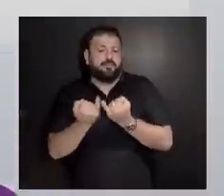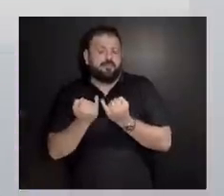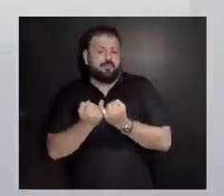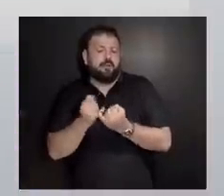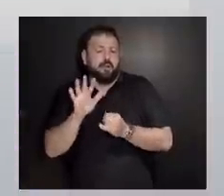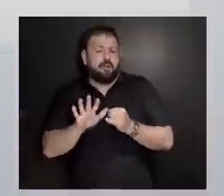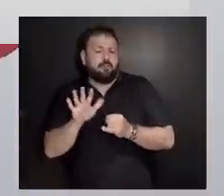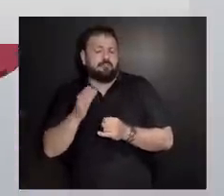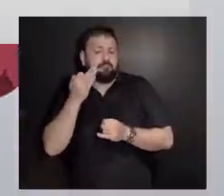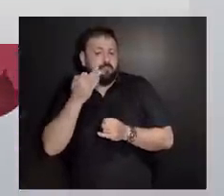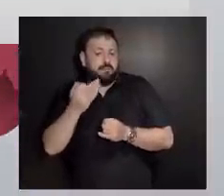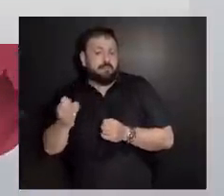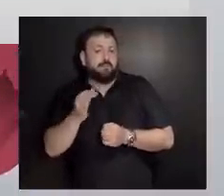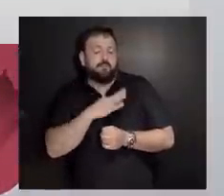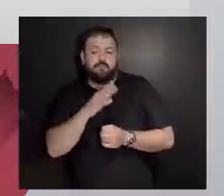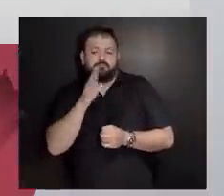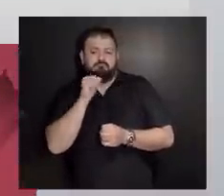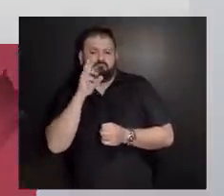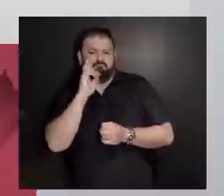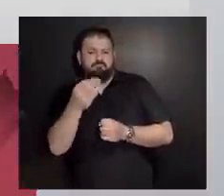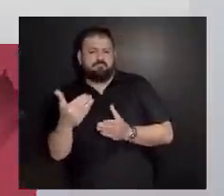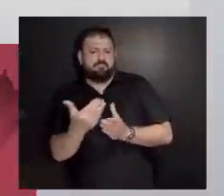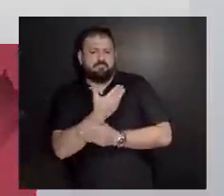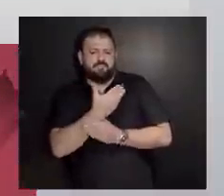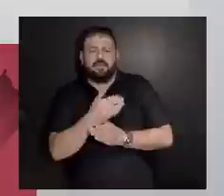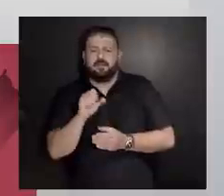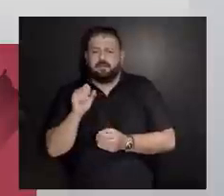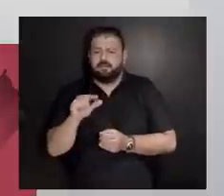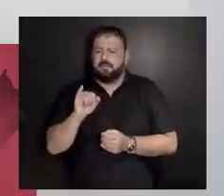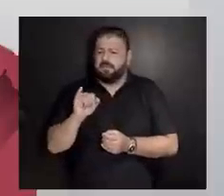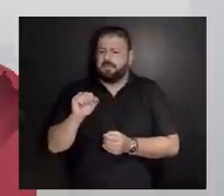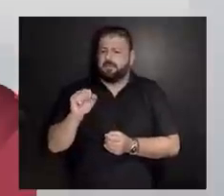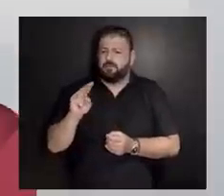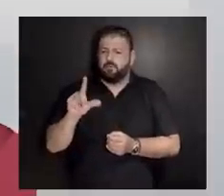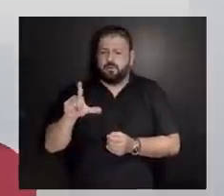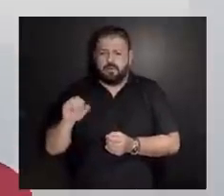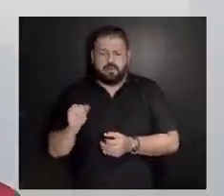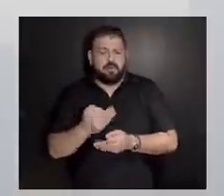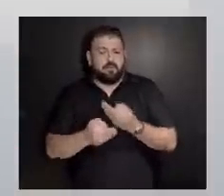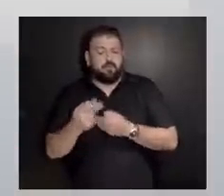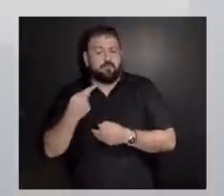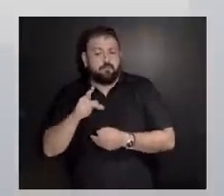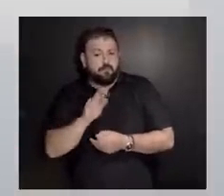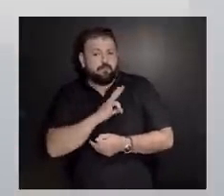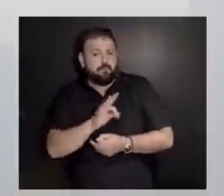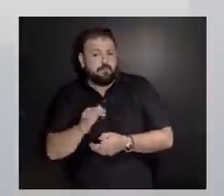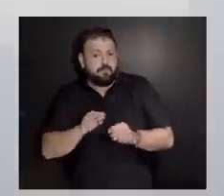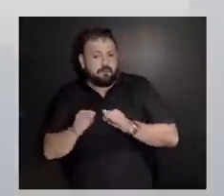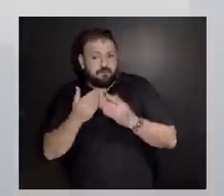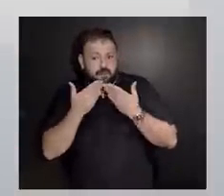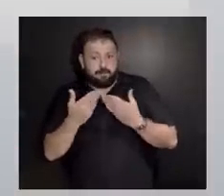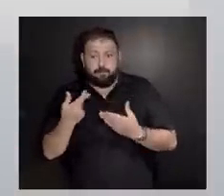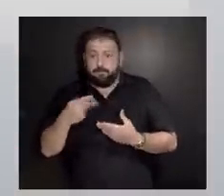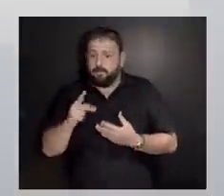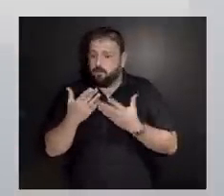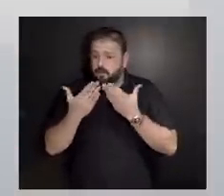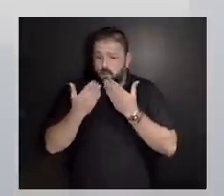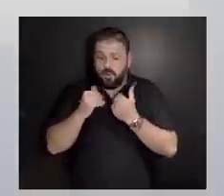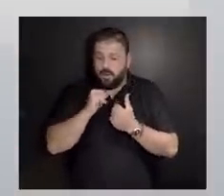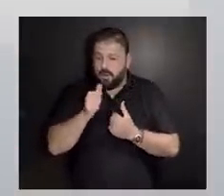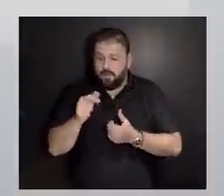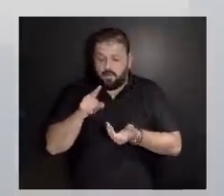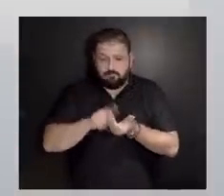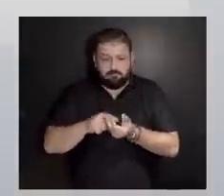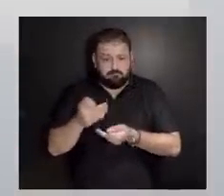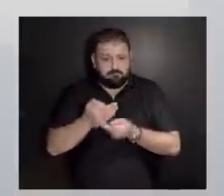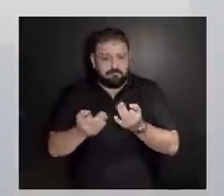la célula. Entonces podemos tener la insulina, nuestras células beta están trabajando bien, pero si no hay esa puerta de entrada de